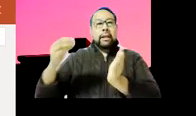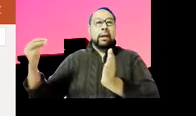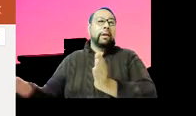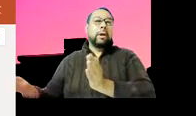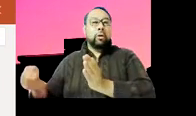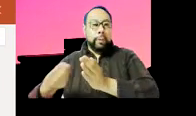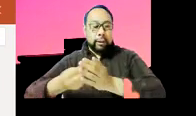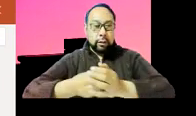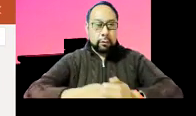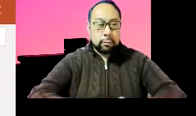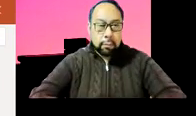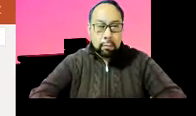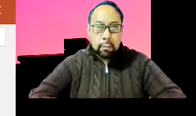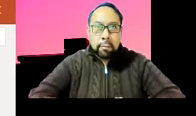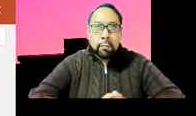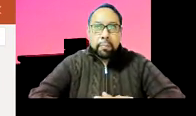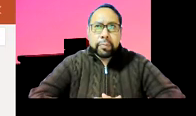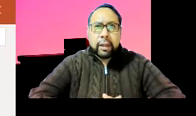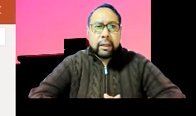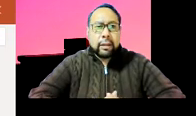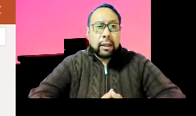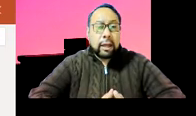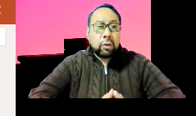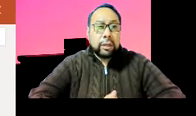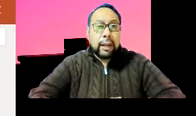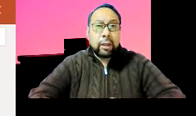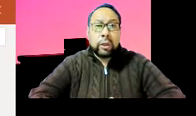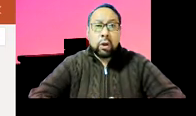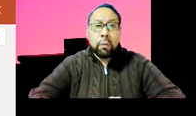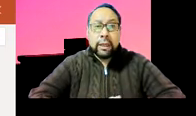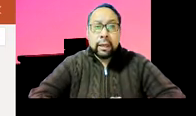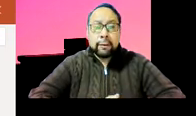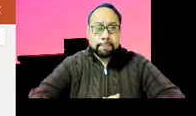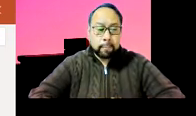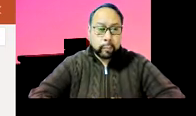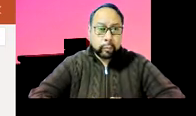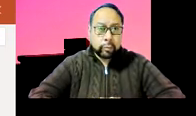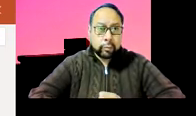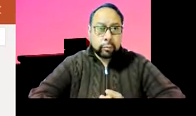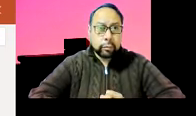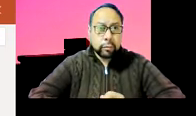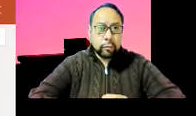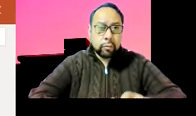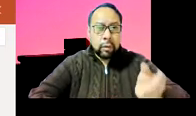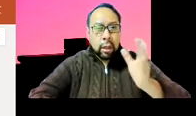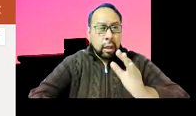cuestiones que tienen que ver con la argumentación. Y en este caso es el acto de convencer.